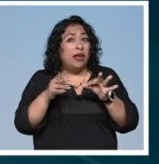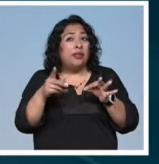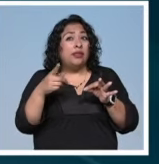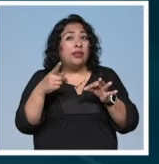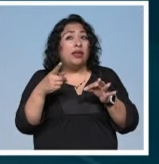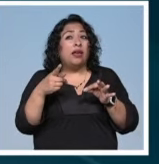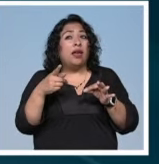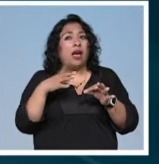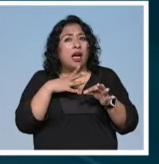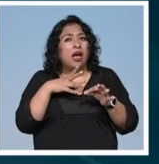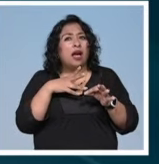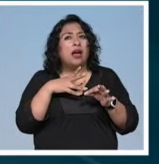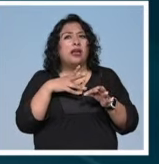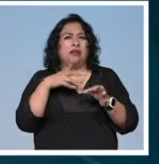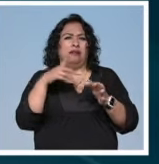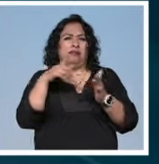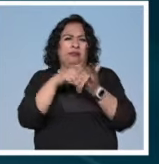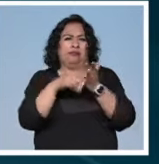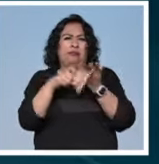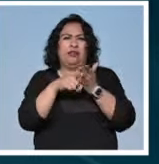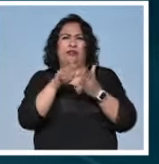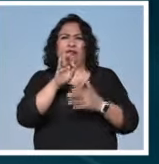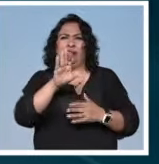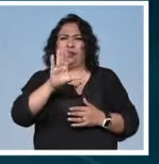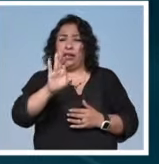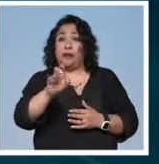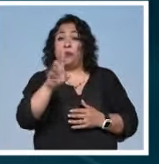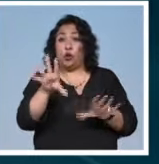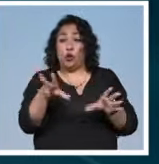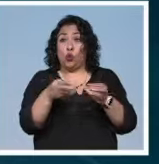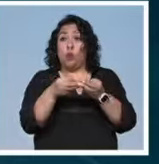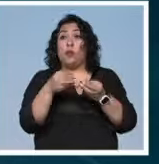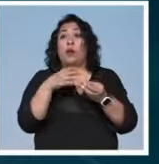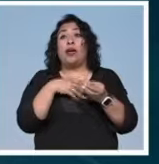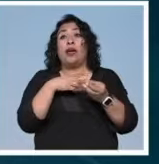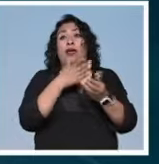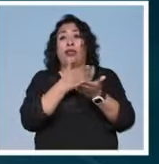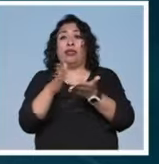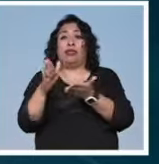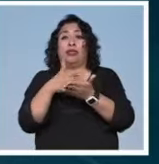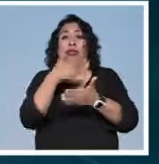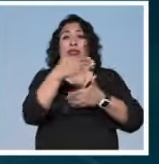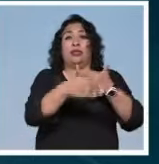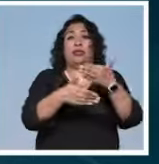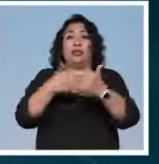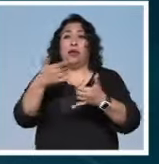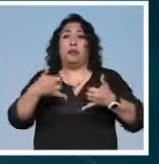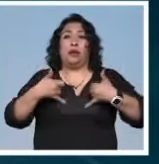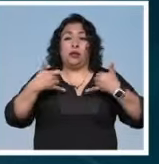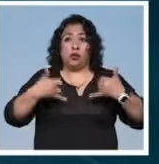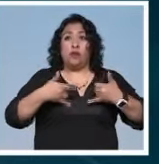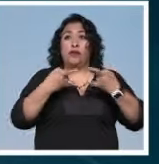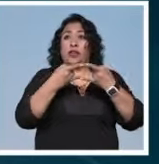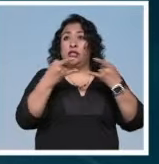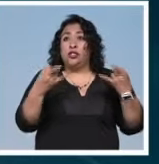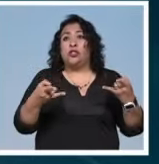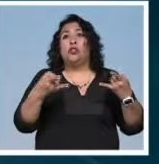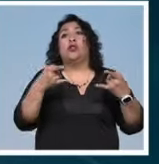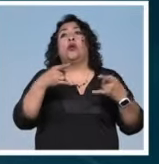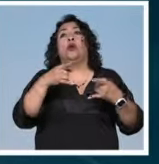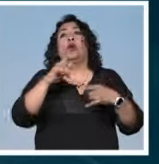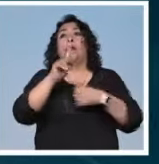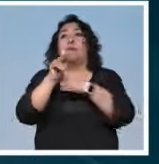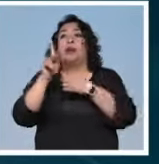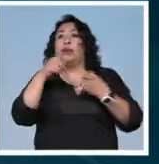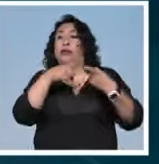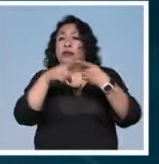editorial conservara la esencia del Fondo de Cultura Económica. La colección se divide en diferentes etapas de las juventudes, con historias de diferentes partes del